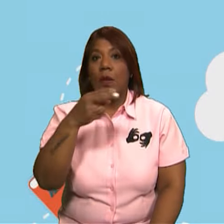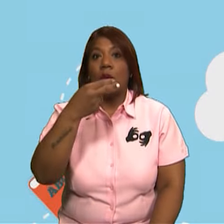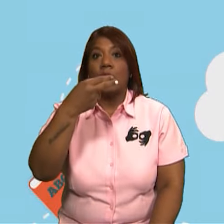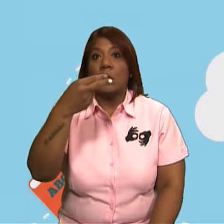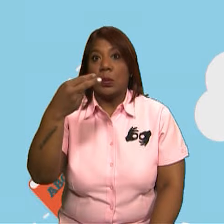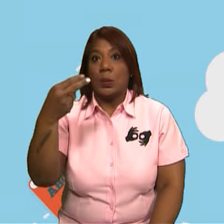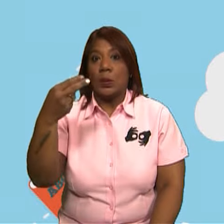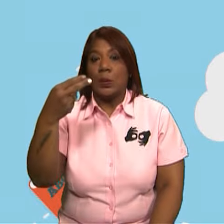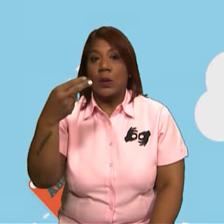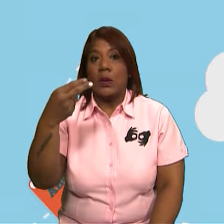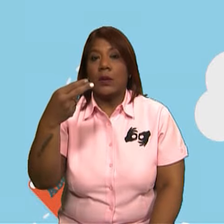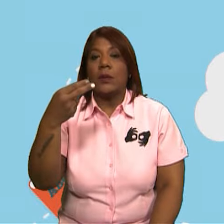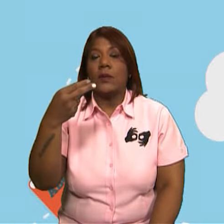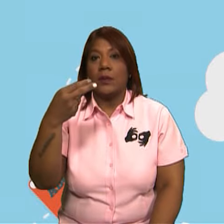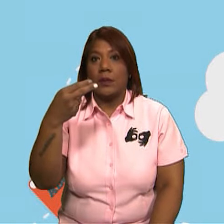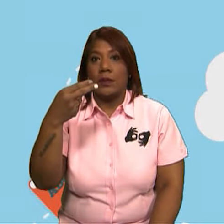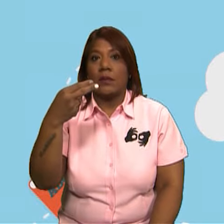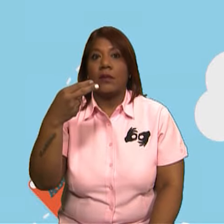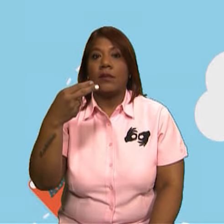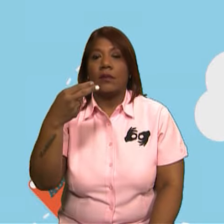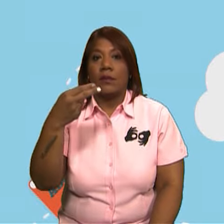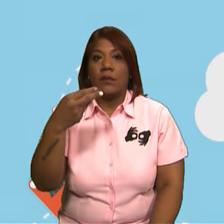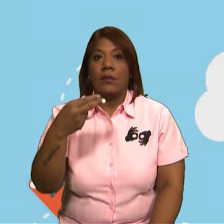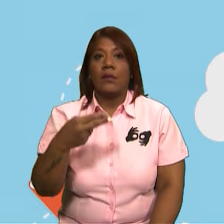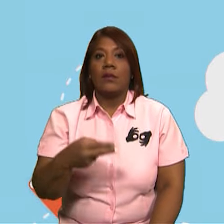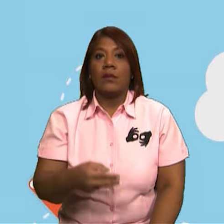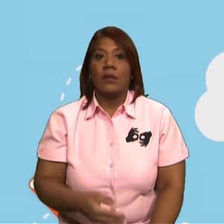dividiendo 70 entre 5,